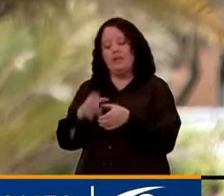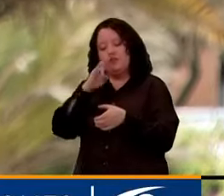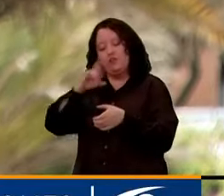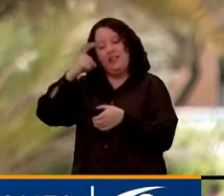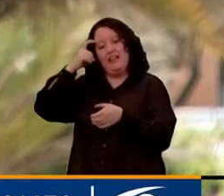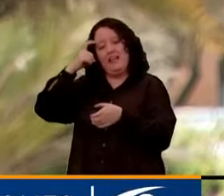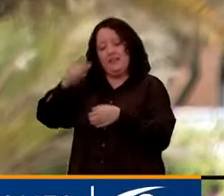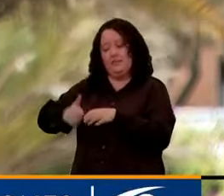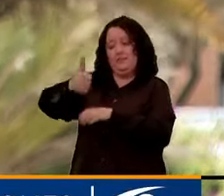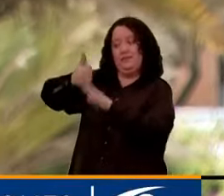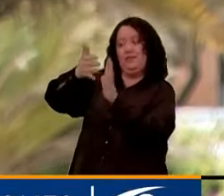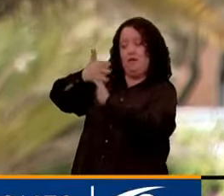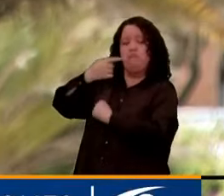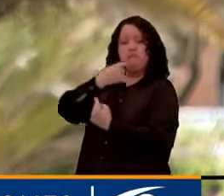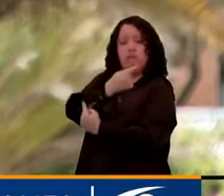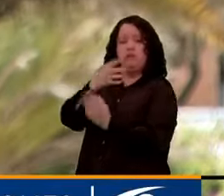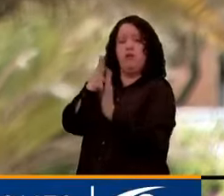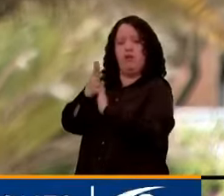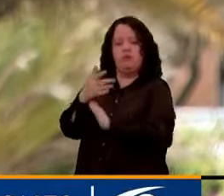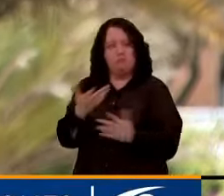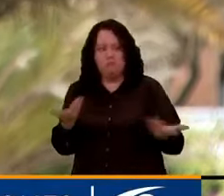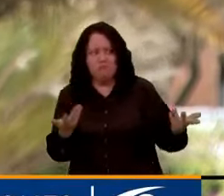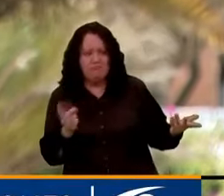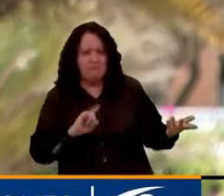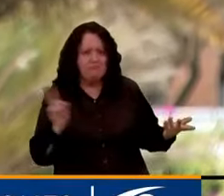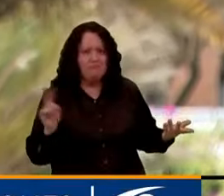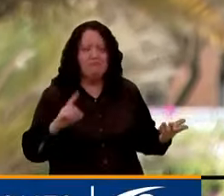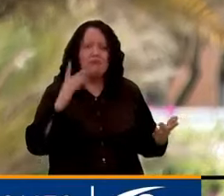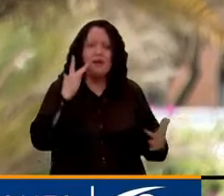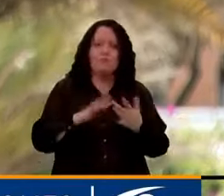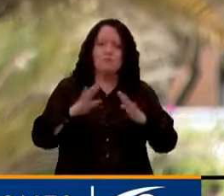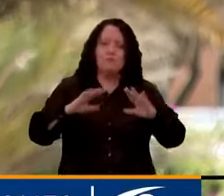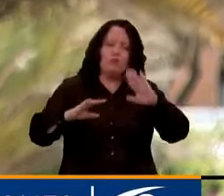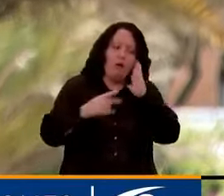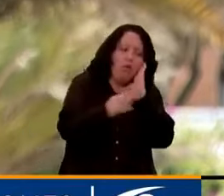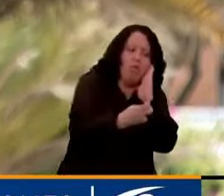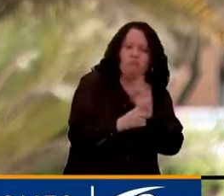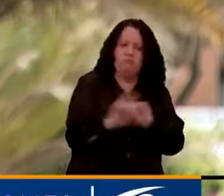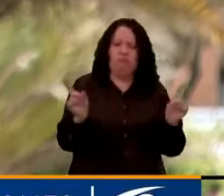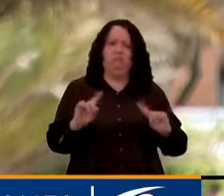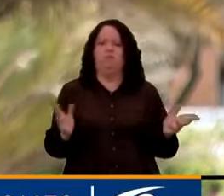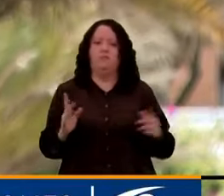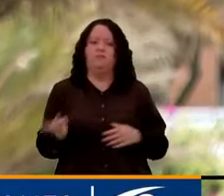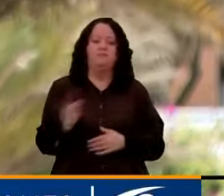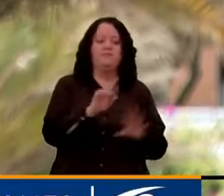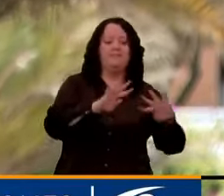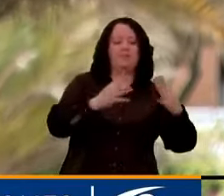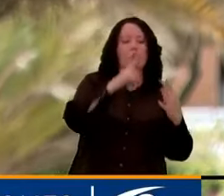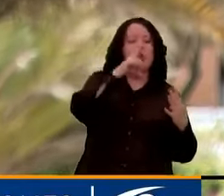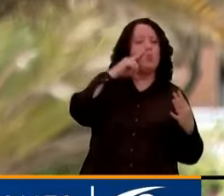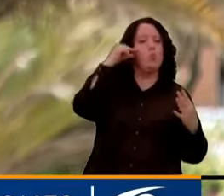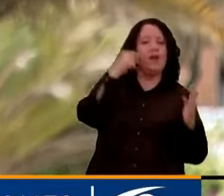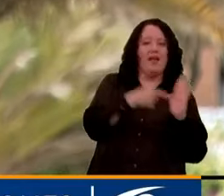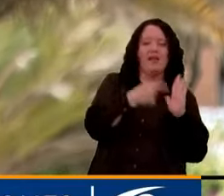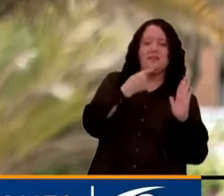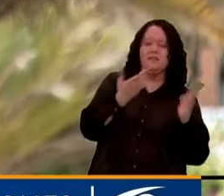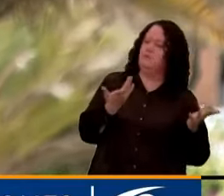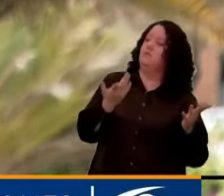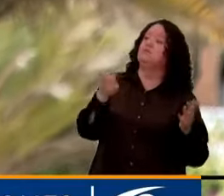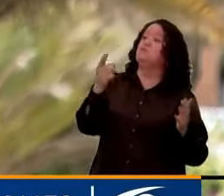también sus declaraciones y confirmó que no ha existido ningún tipo de interceptación. Y el senador David Luna le mencionó que estaba era